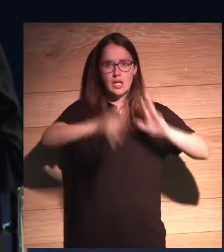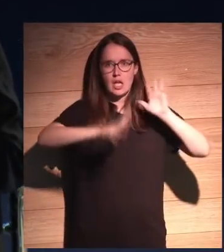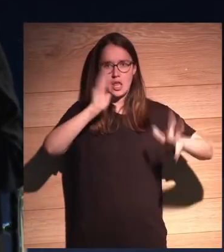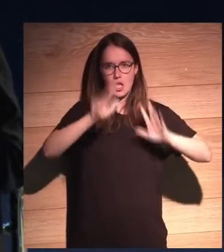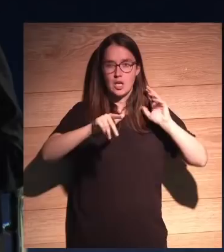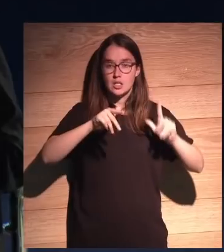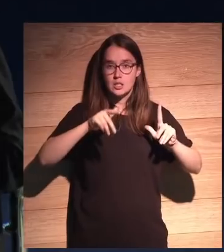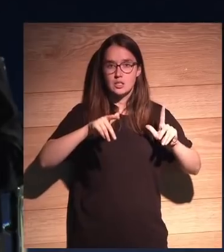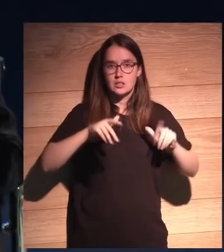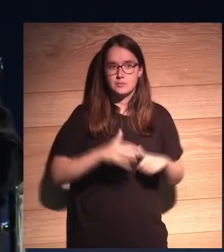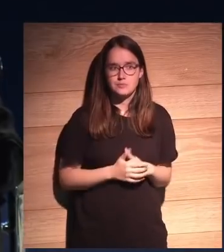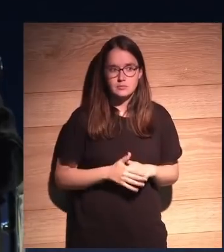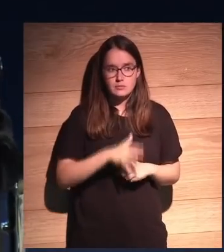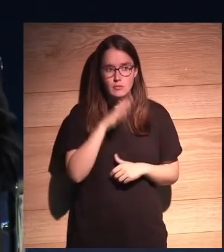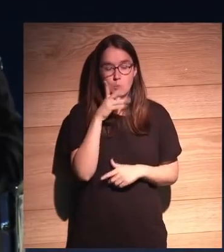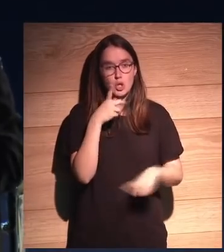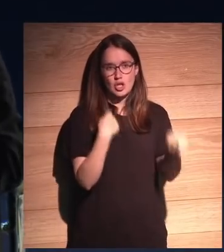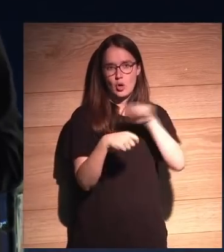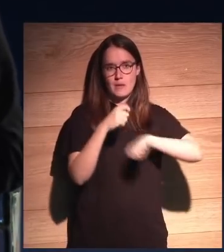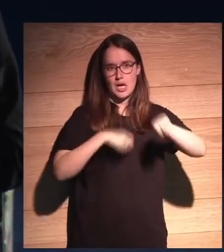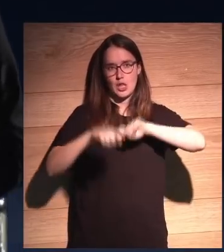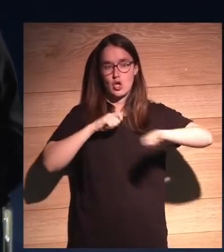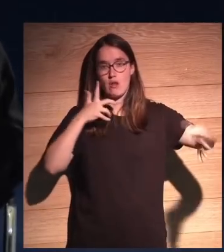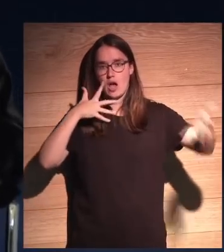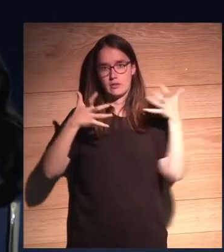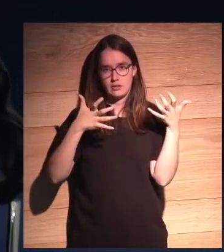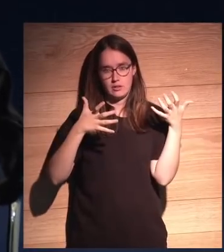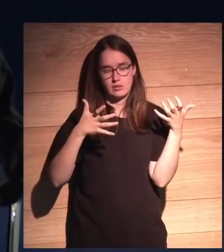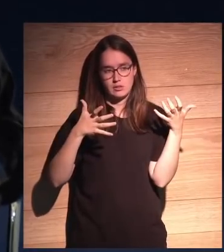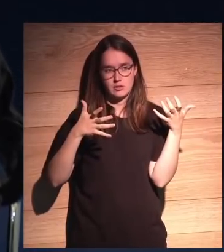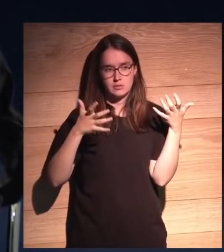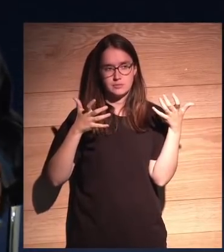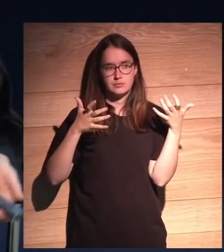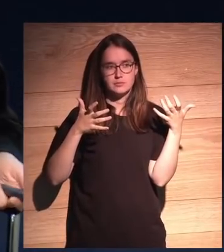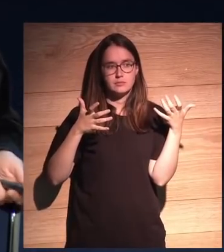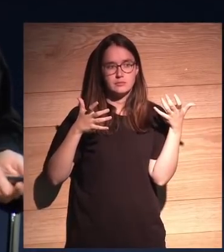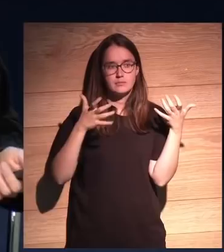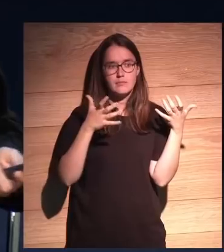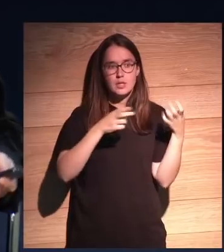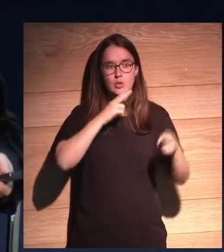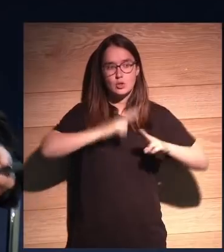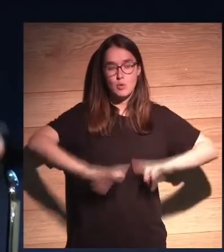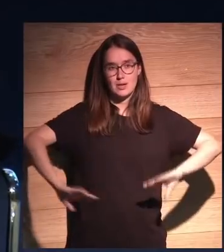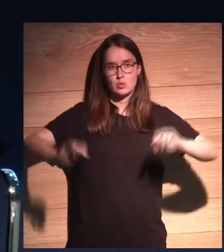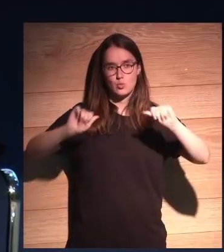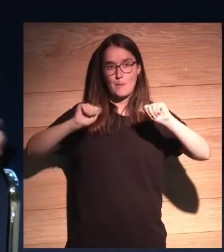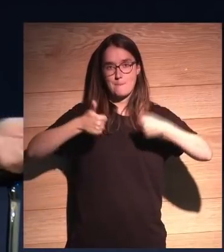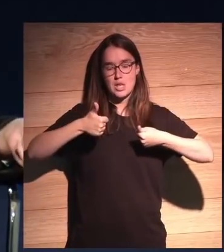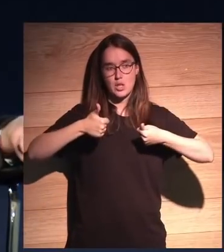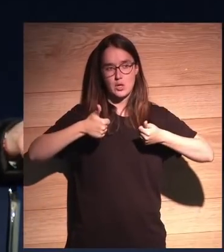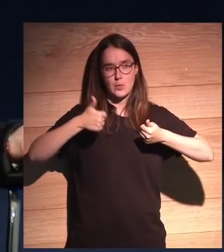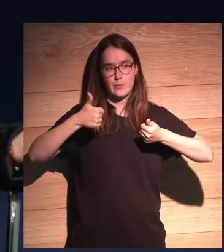por el comercio del arte, ¿no? Cuyo nombre empezó a